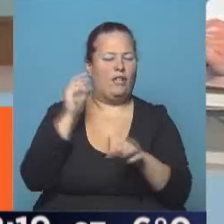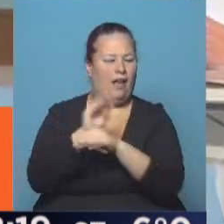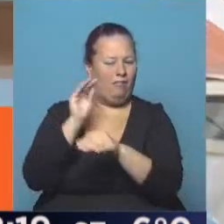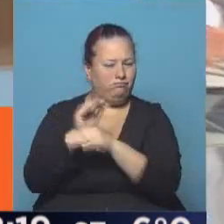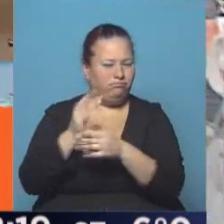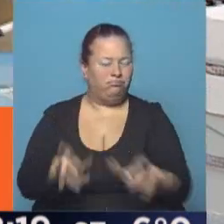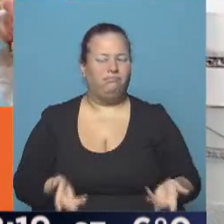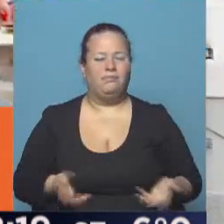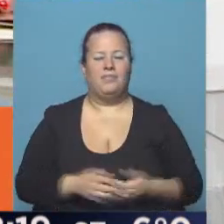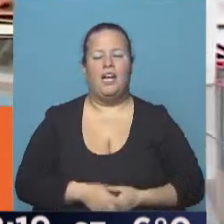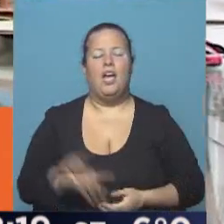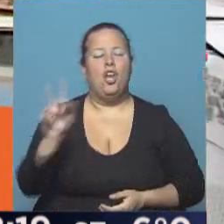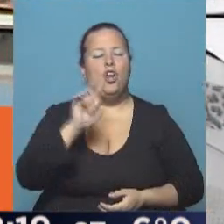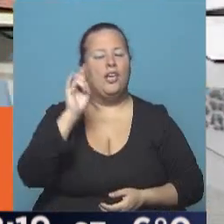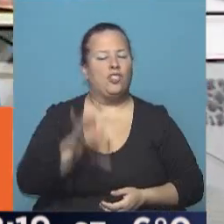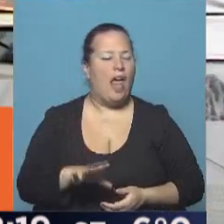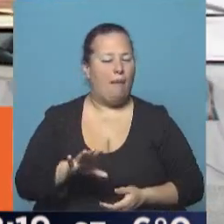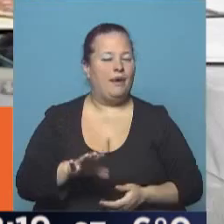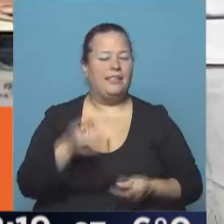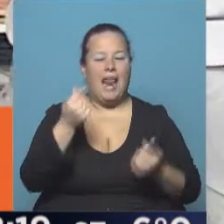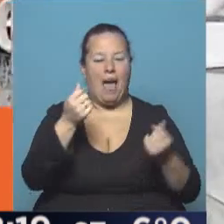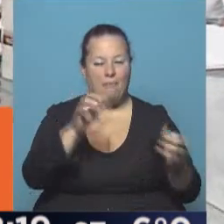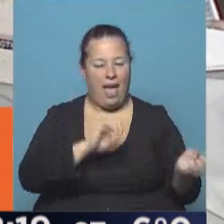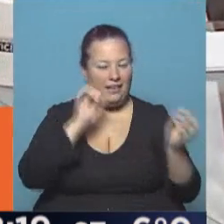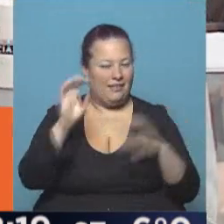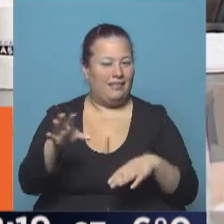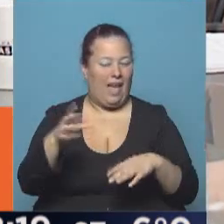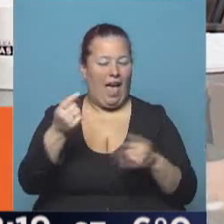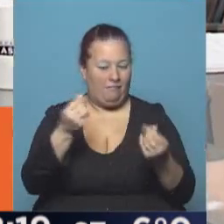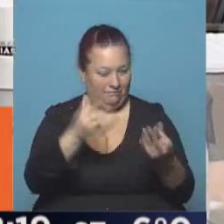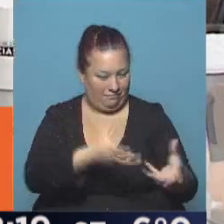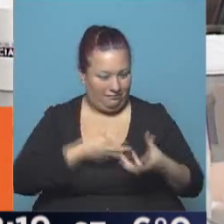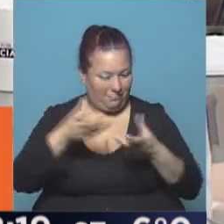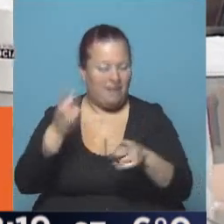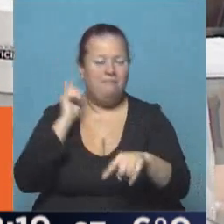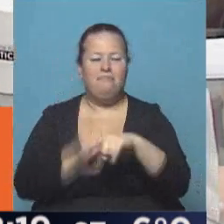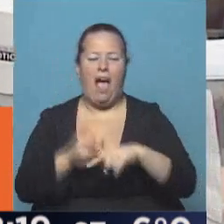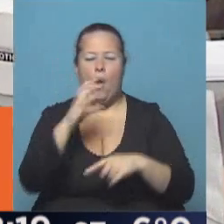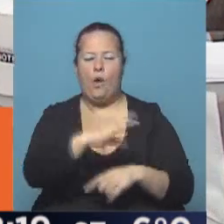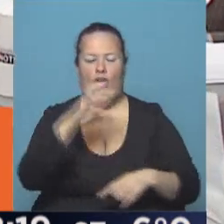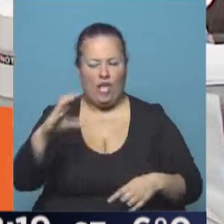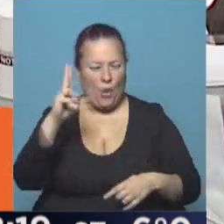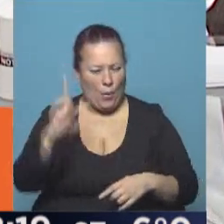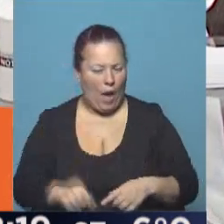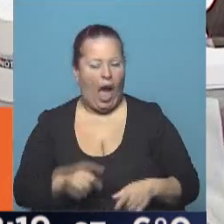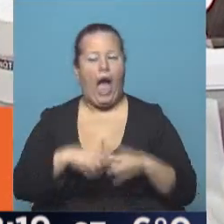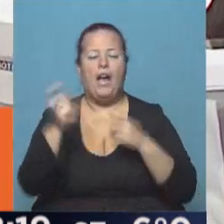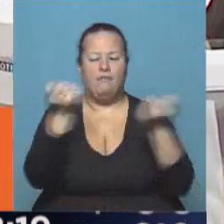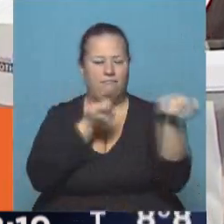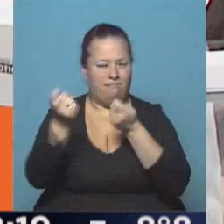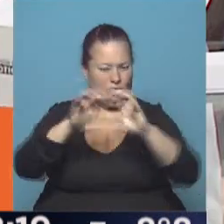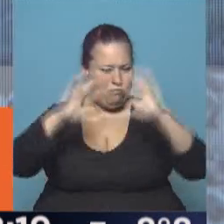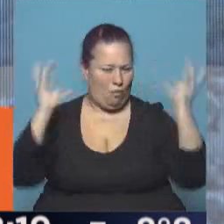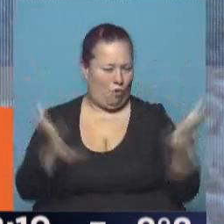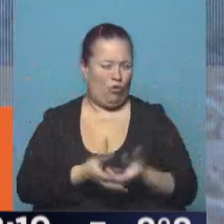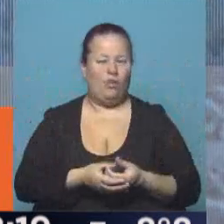que no solamente trasladan el dinero físico, sino que tienen cuentas bancarias, que tienen transacciones